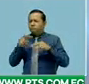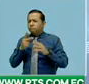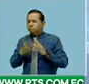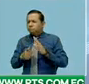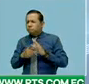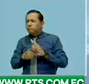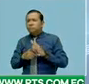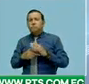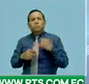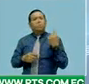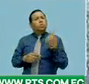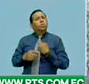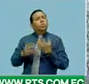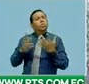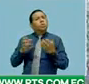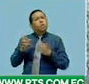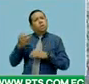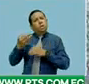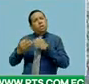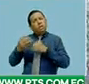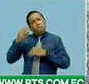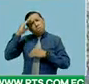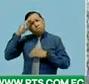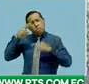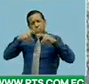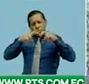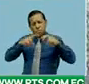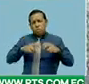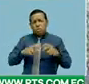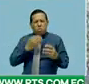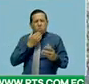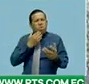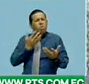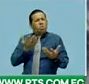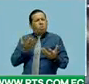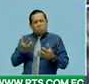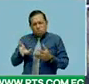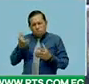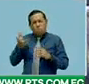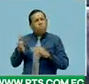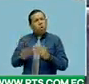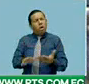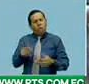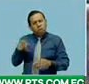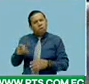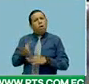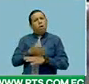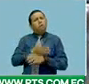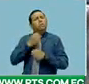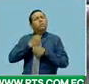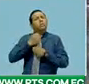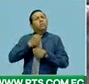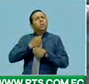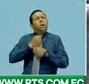para aclarar esto, porque esto no le puede quedar así nomás. Es una muchacha que es muy trabajadora,